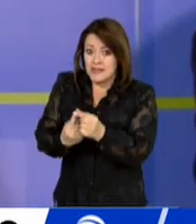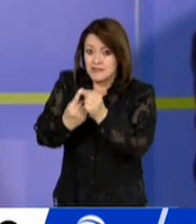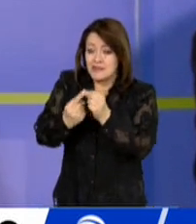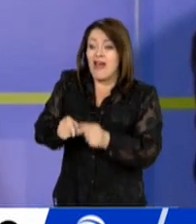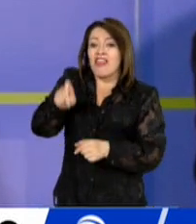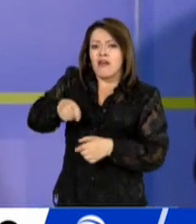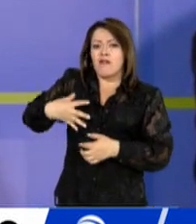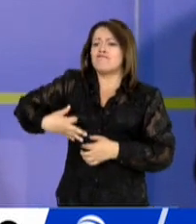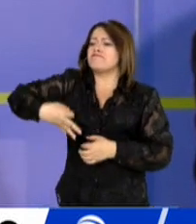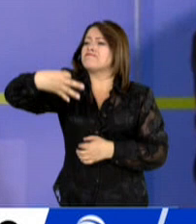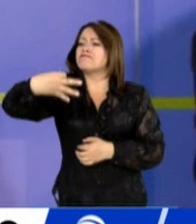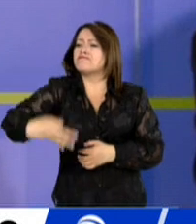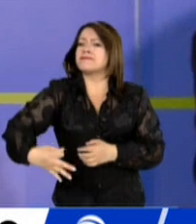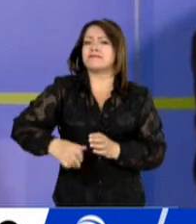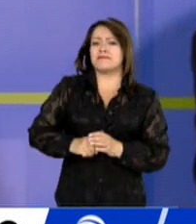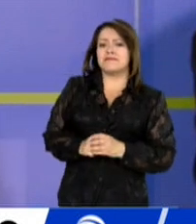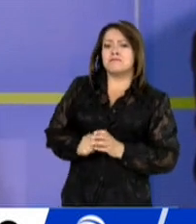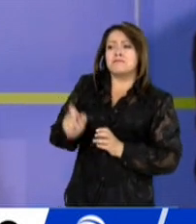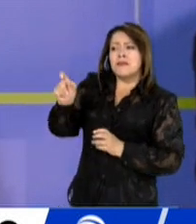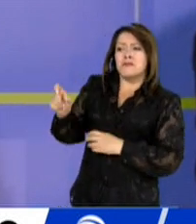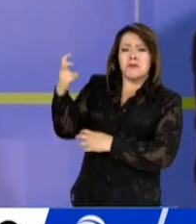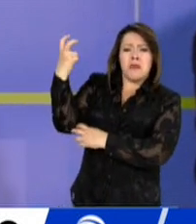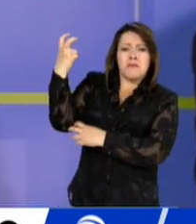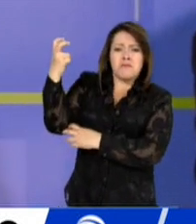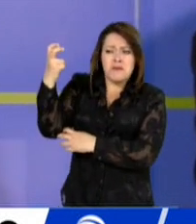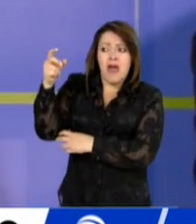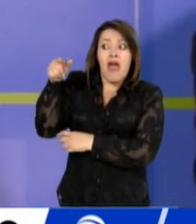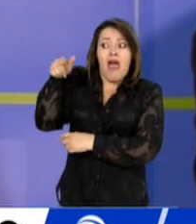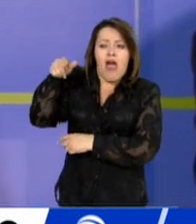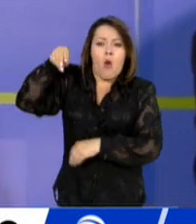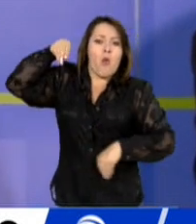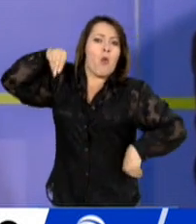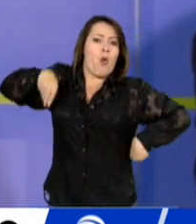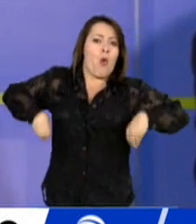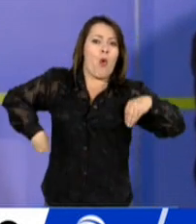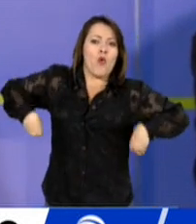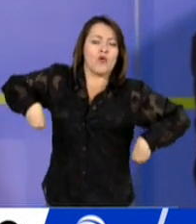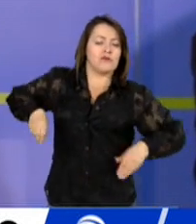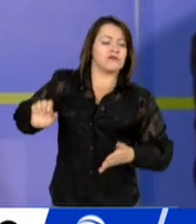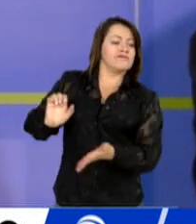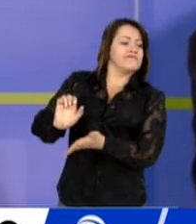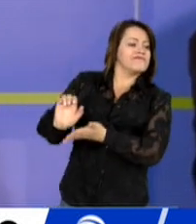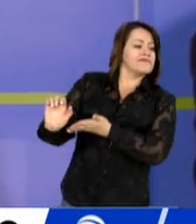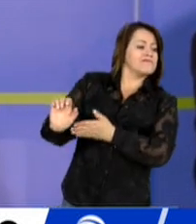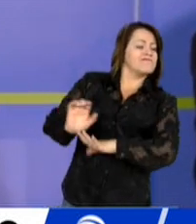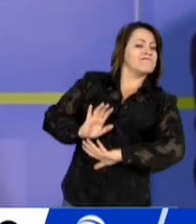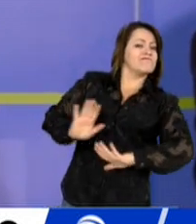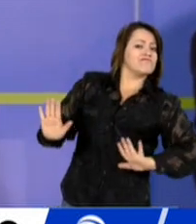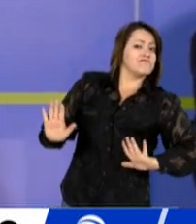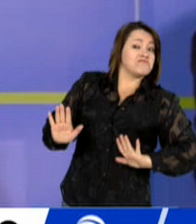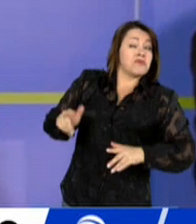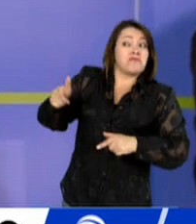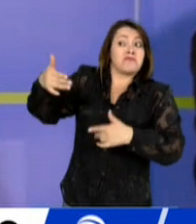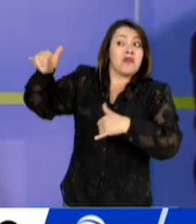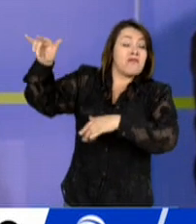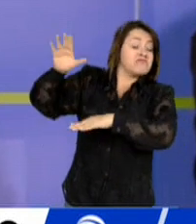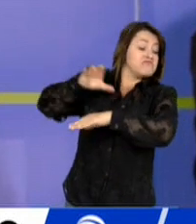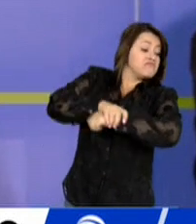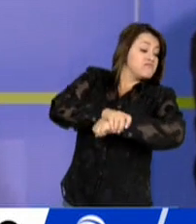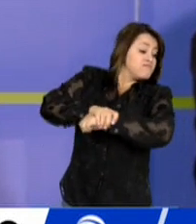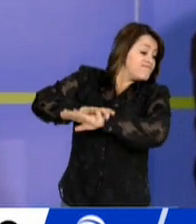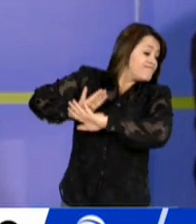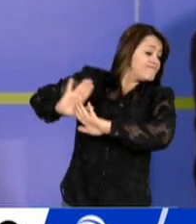tolerada por la misma, que seremos los primeros en actuar cuando conozcamos de alguna actuación